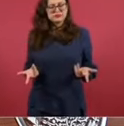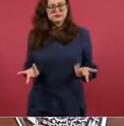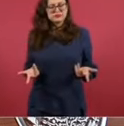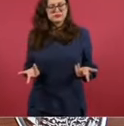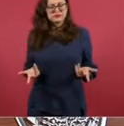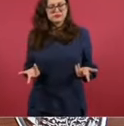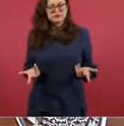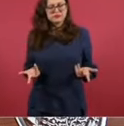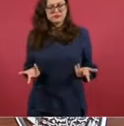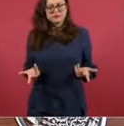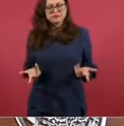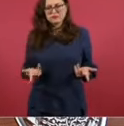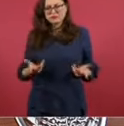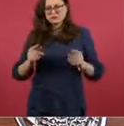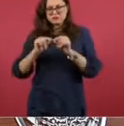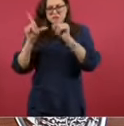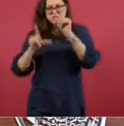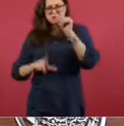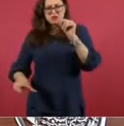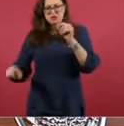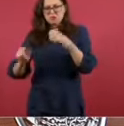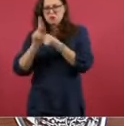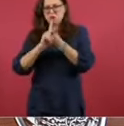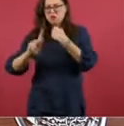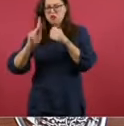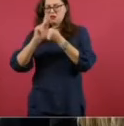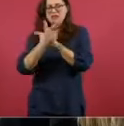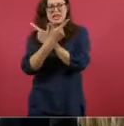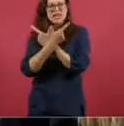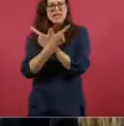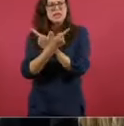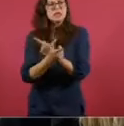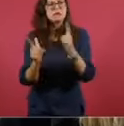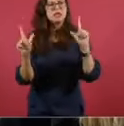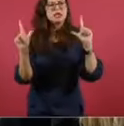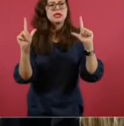Nosotros somos un país libre, independiente, soberano,